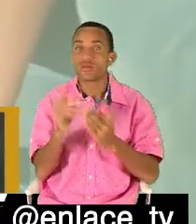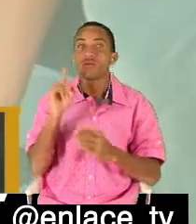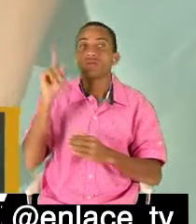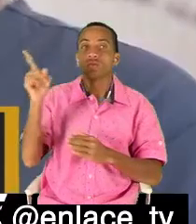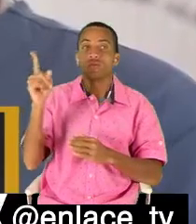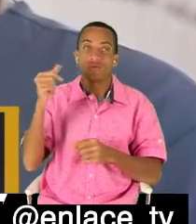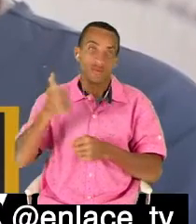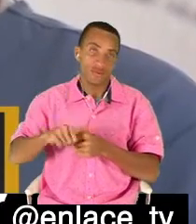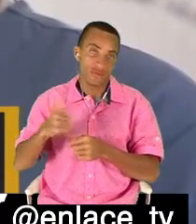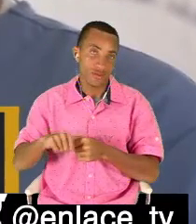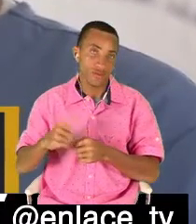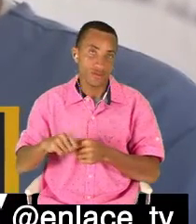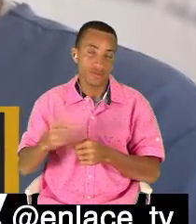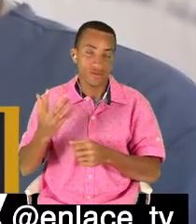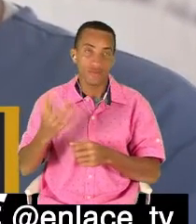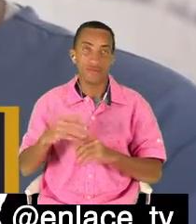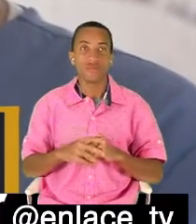y era